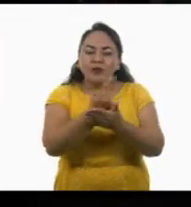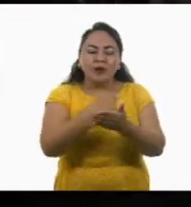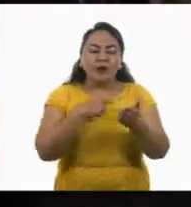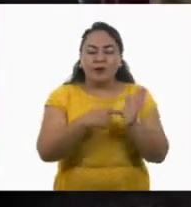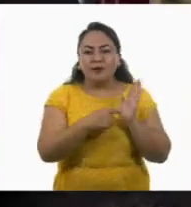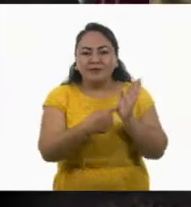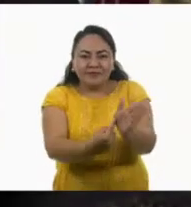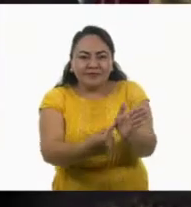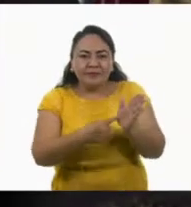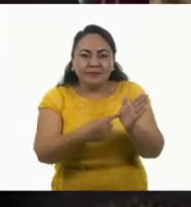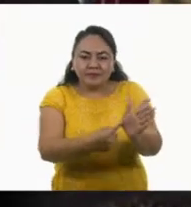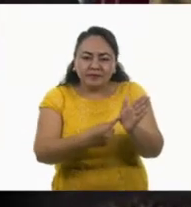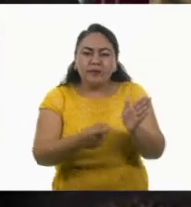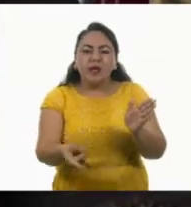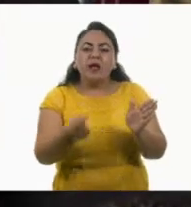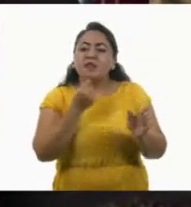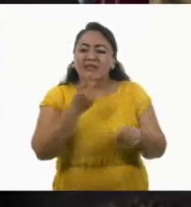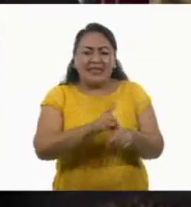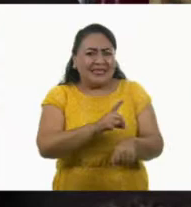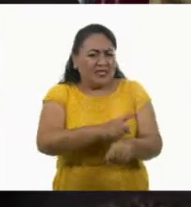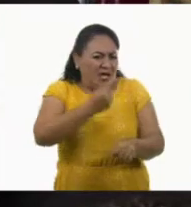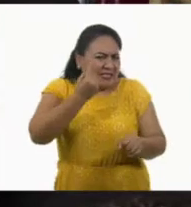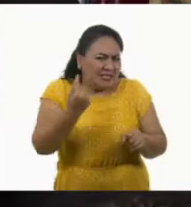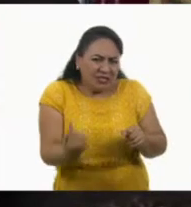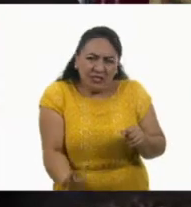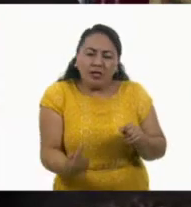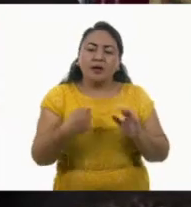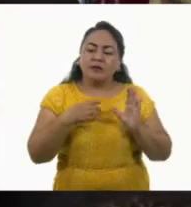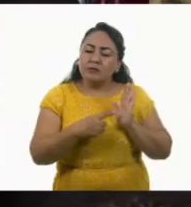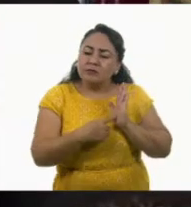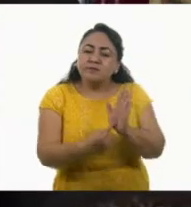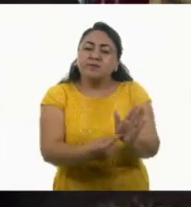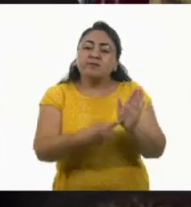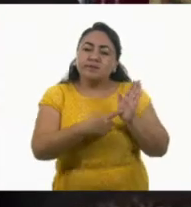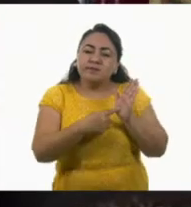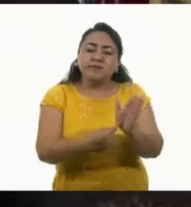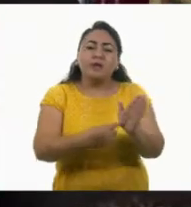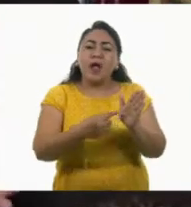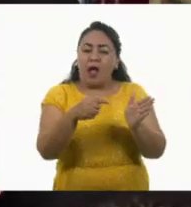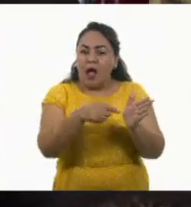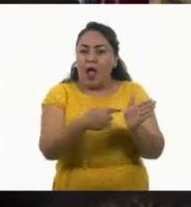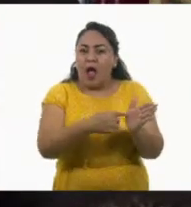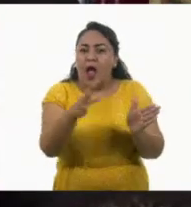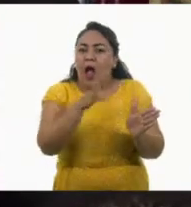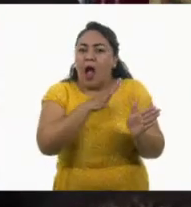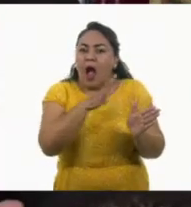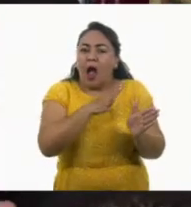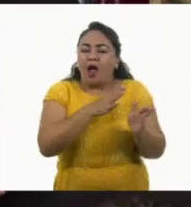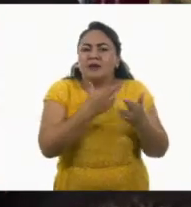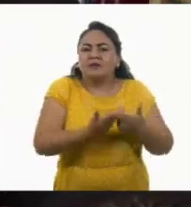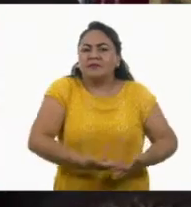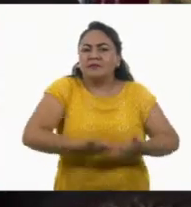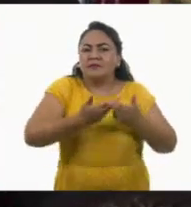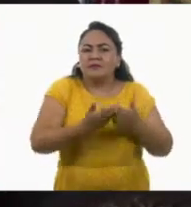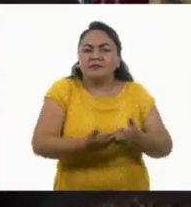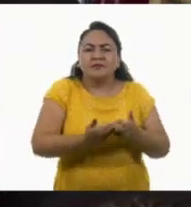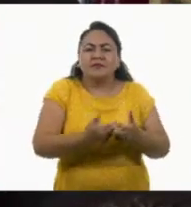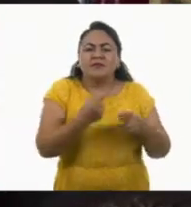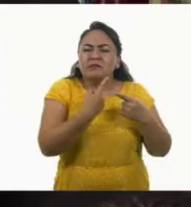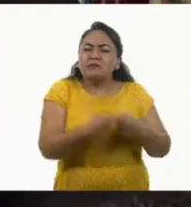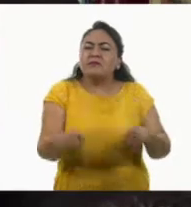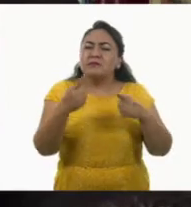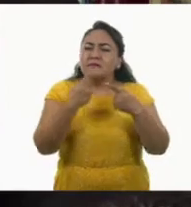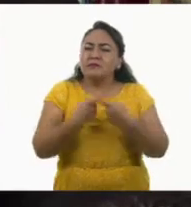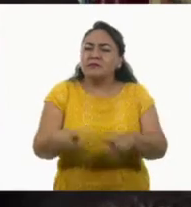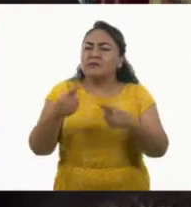enseñarle al niño desde muy pequeña edad que existe una oferta visual impresionante y una